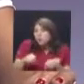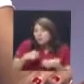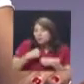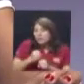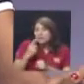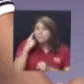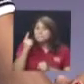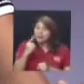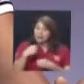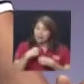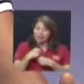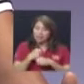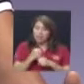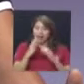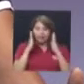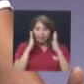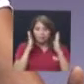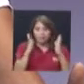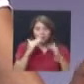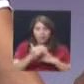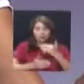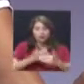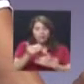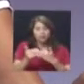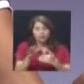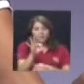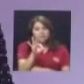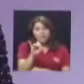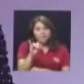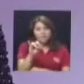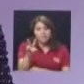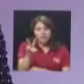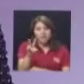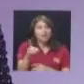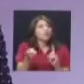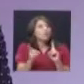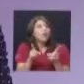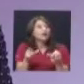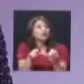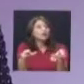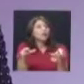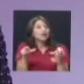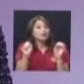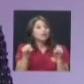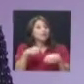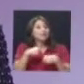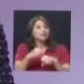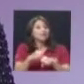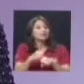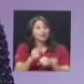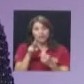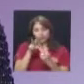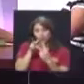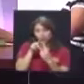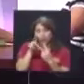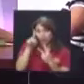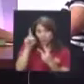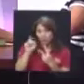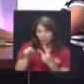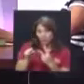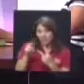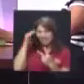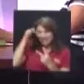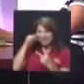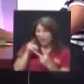que lo están ofreciendo son dos preguntas muy concretas me parece que una es para ros mary concretamente y la